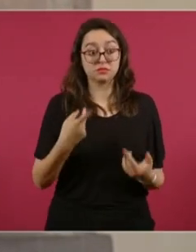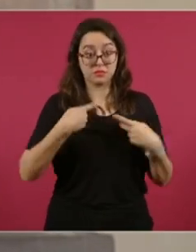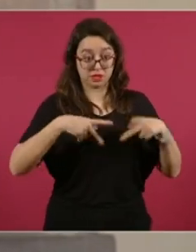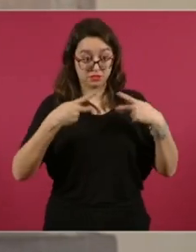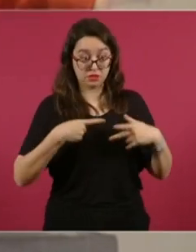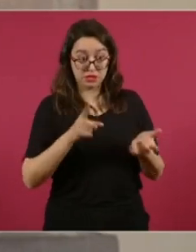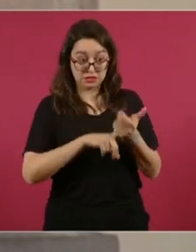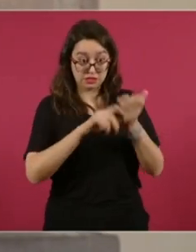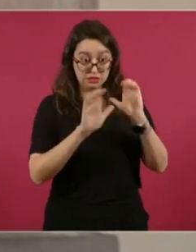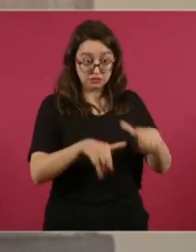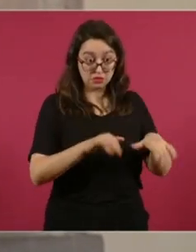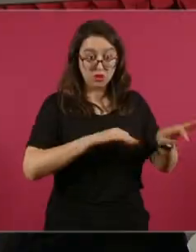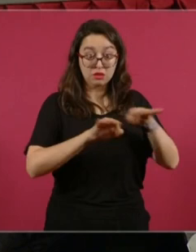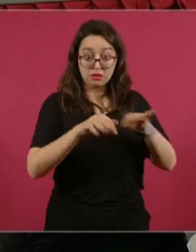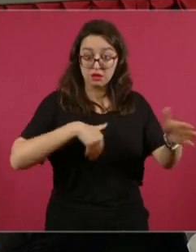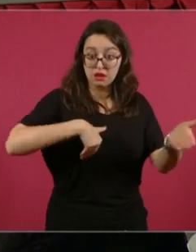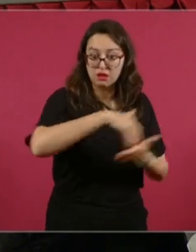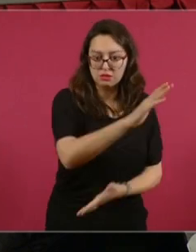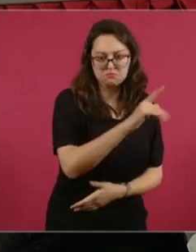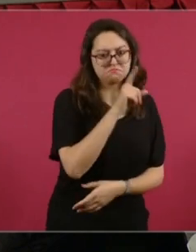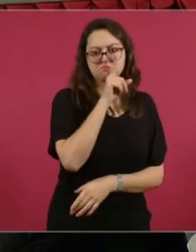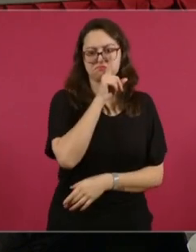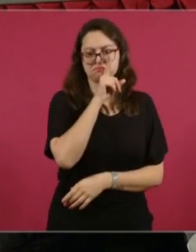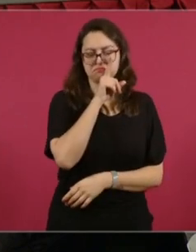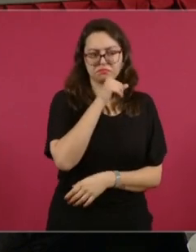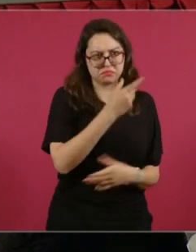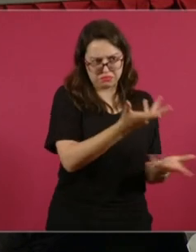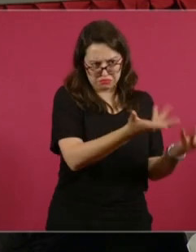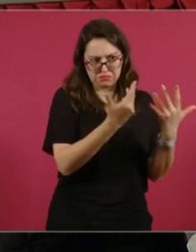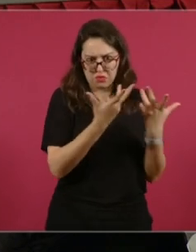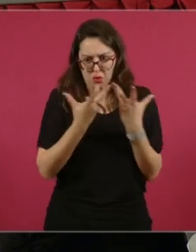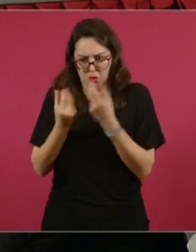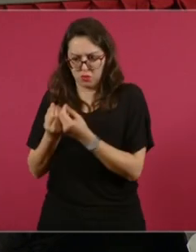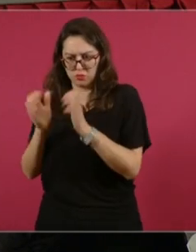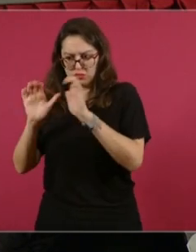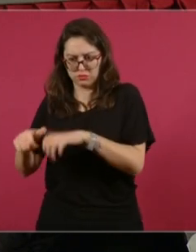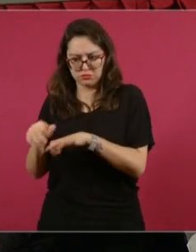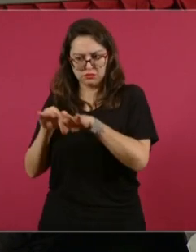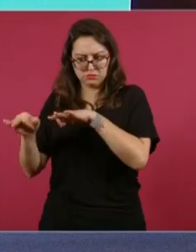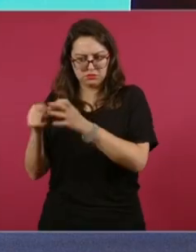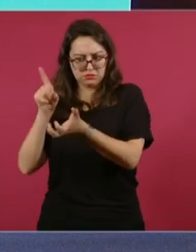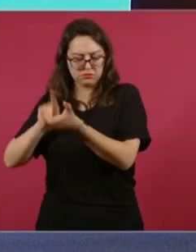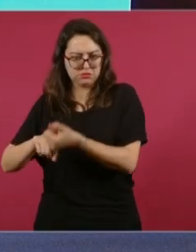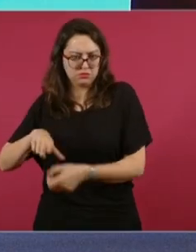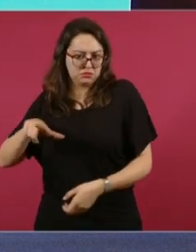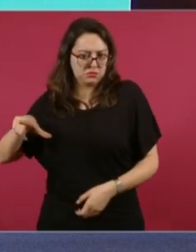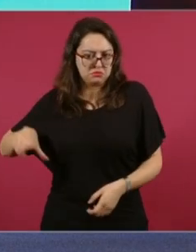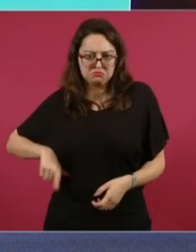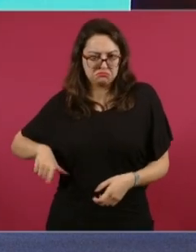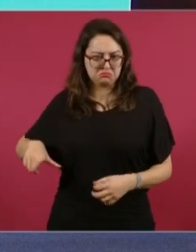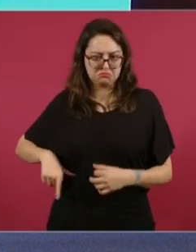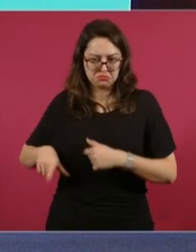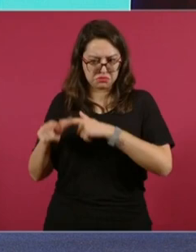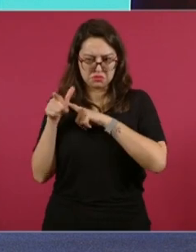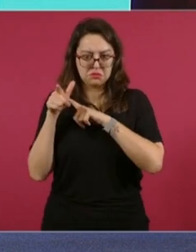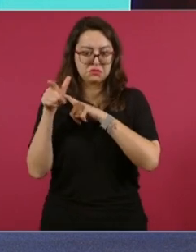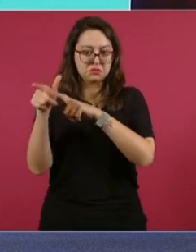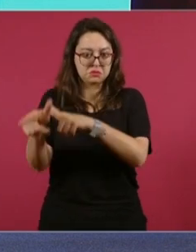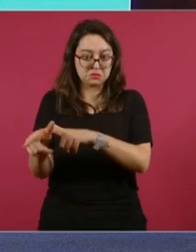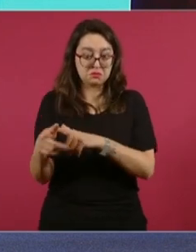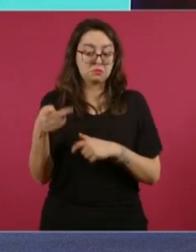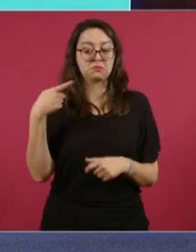respetando los derechos de las y los trabajadores. Y con todo esto que nos ahorremos, nuevamente vamos a seguir